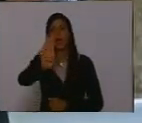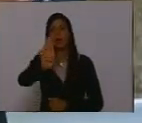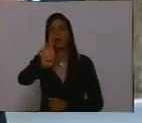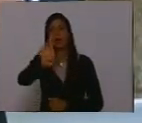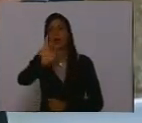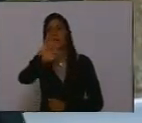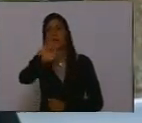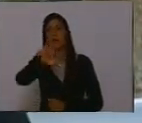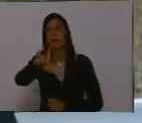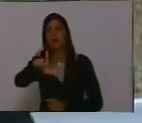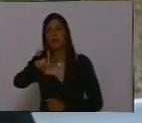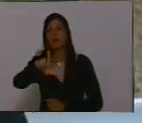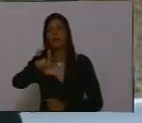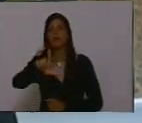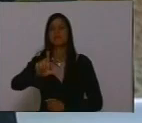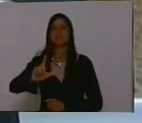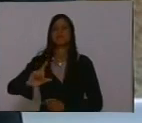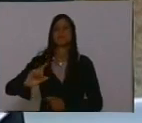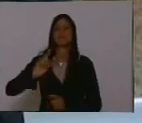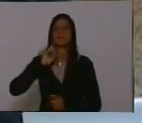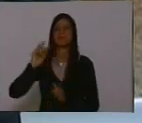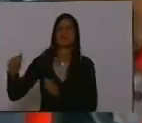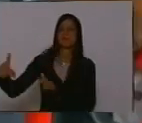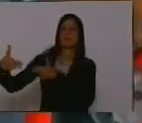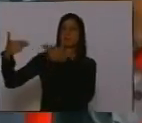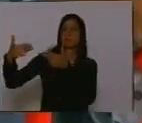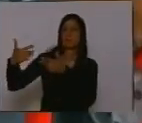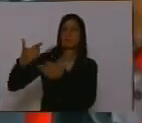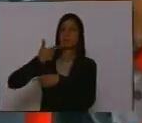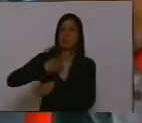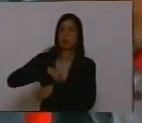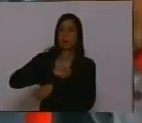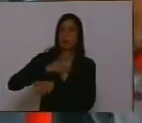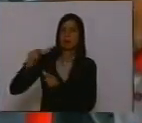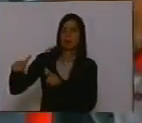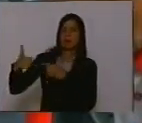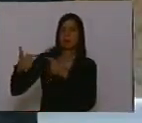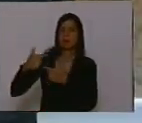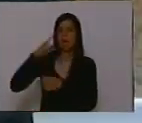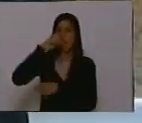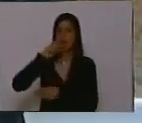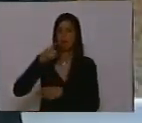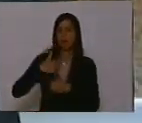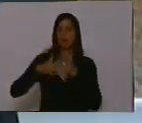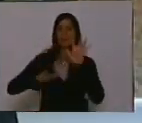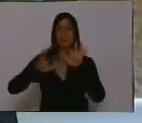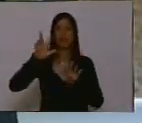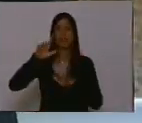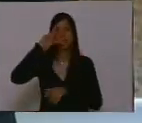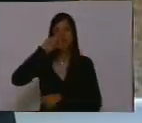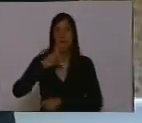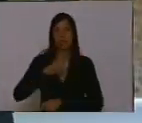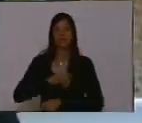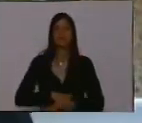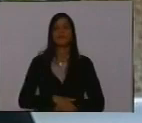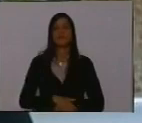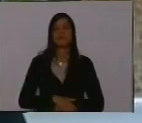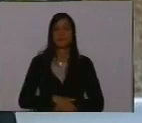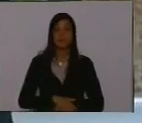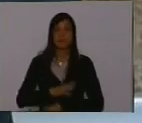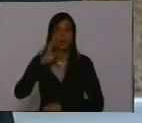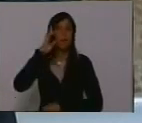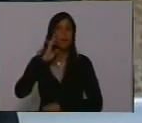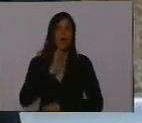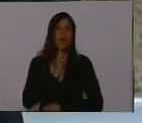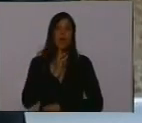murió frente a las armas realistas, apenas frisaba 13 años. Y el Libertador